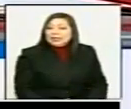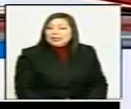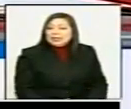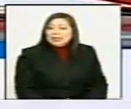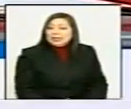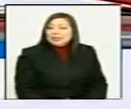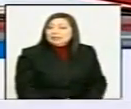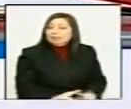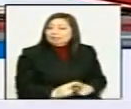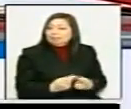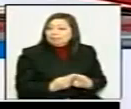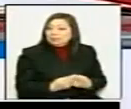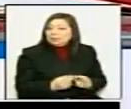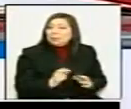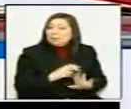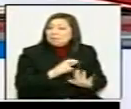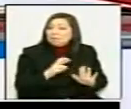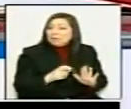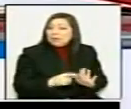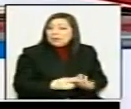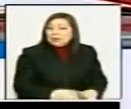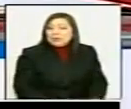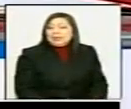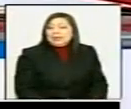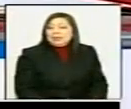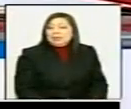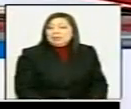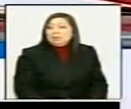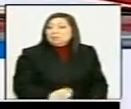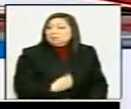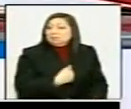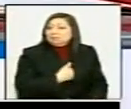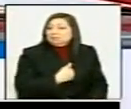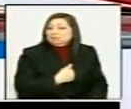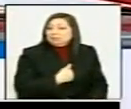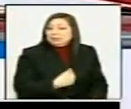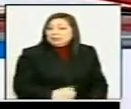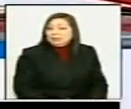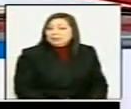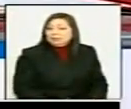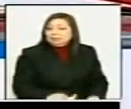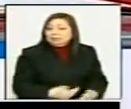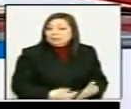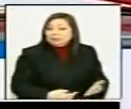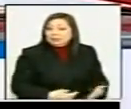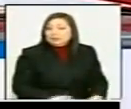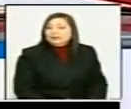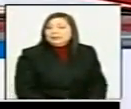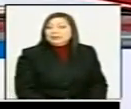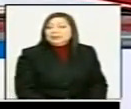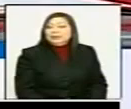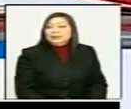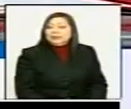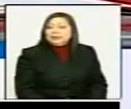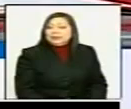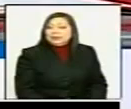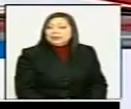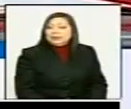en aquellas acciones o proyectos, en este caso particular, el caso del proyecto de Cutimbuquisisa.